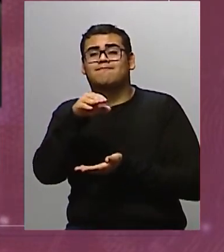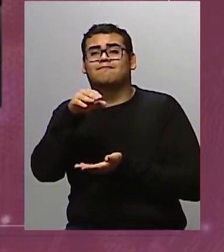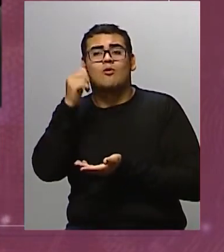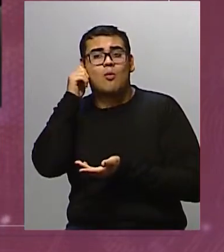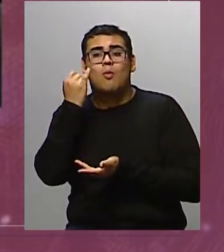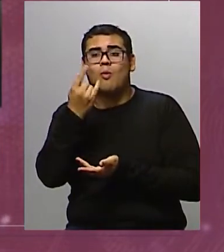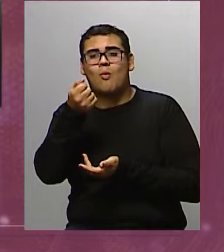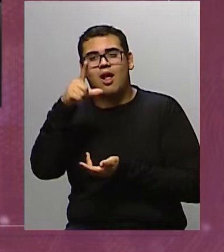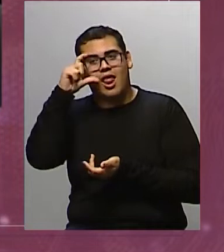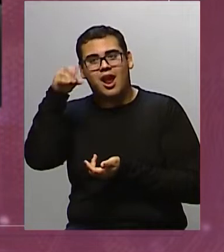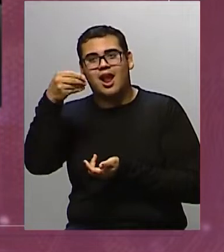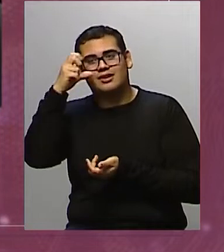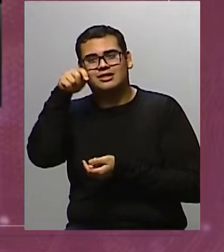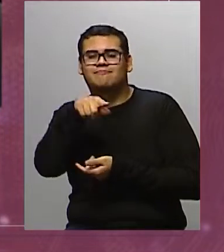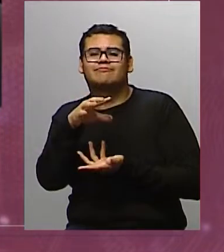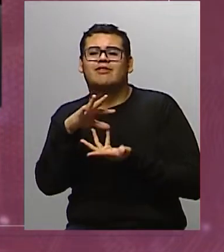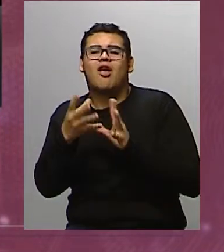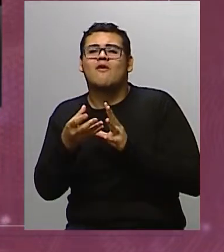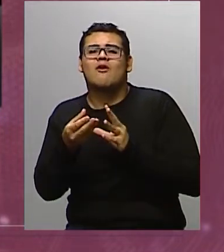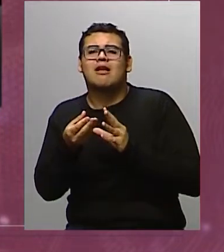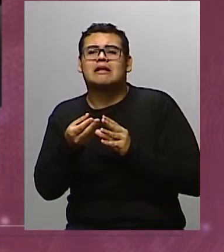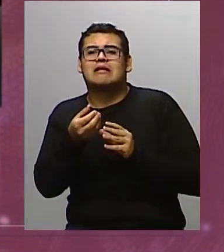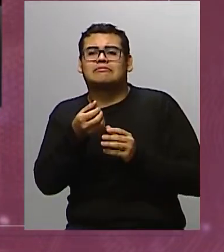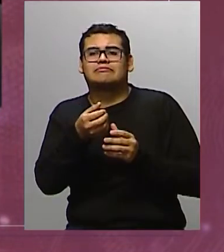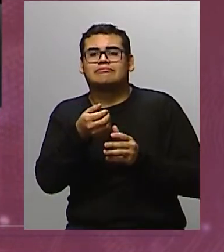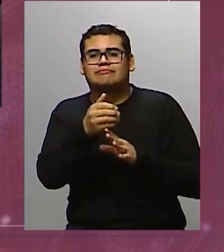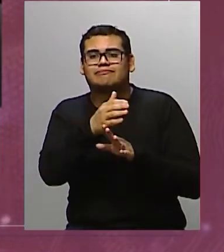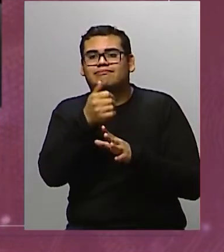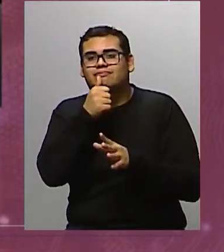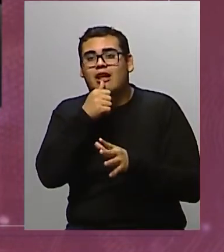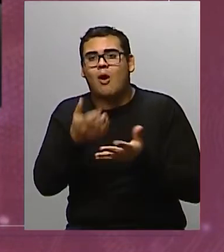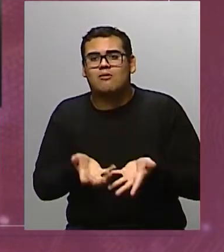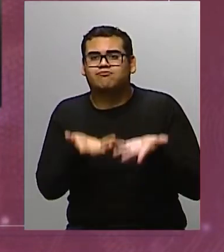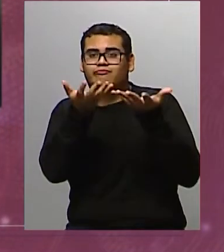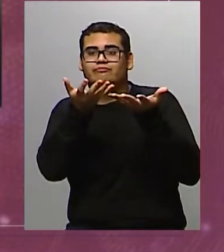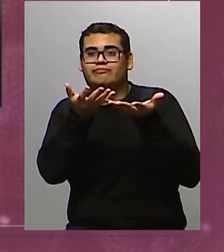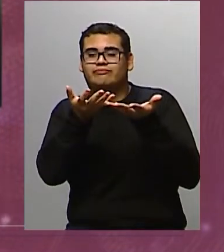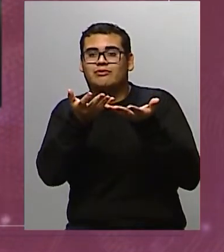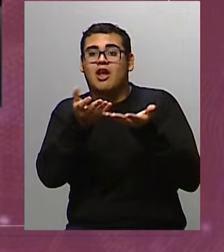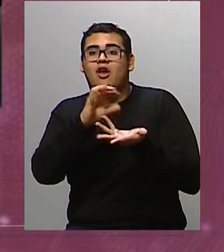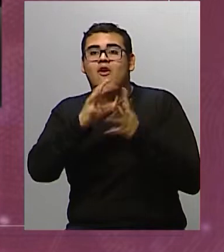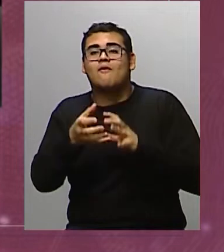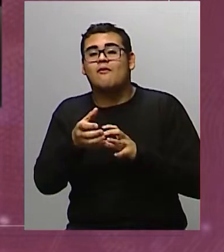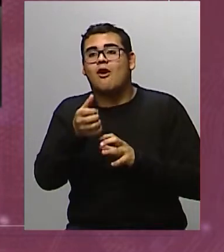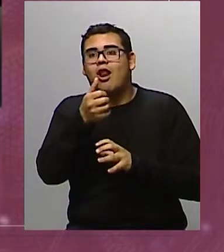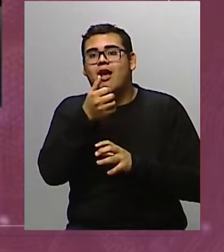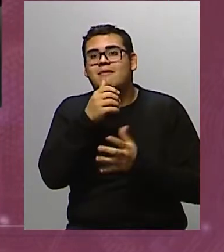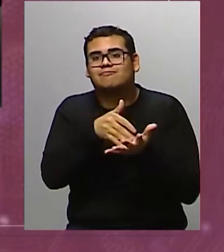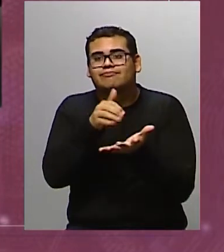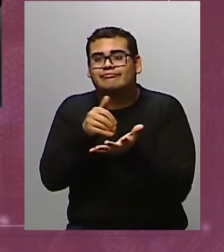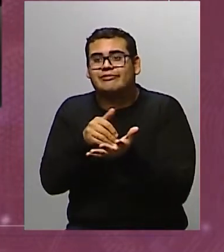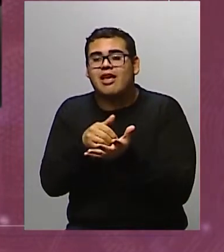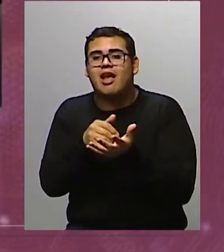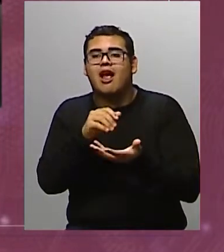70, 80 años, ha hecho que nos hayamos quedado sin suelo, no tenemos piso para retener agua. Eso es un gran